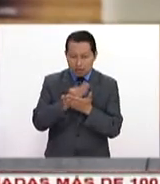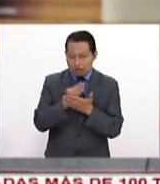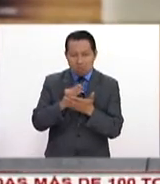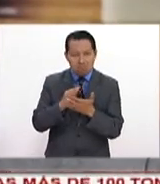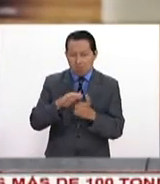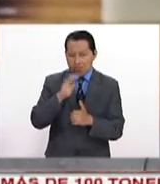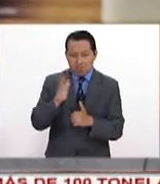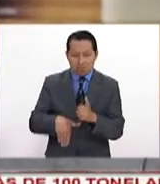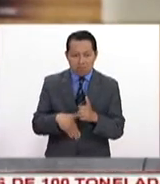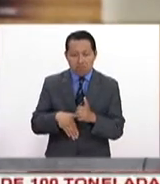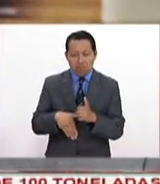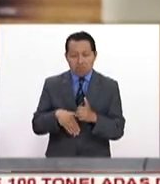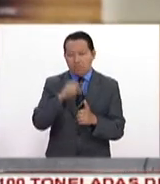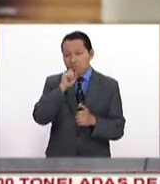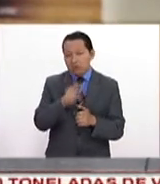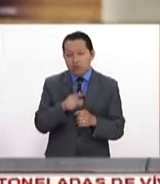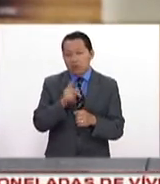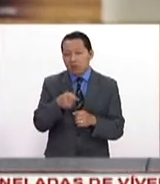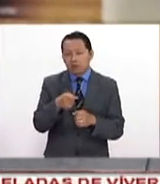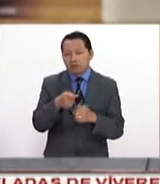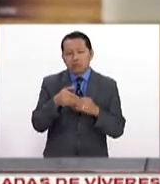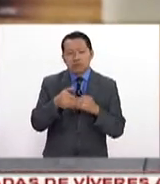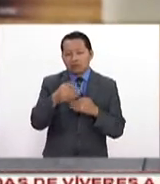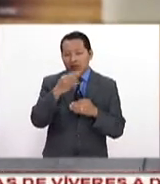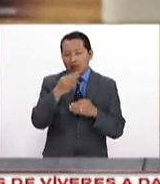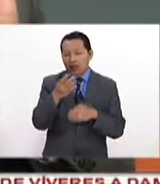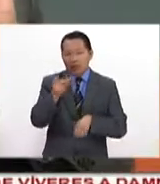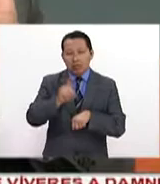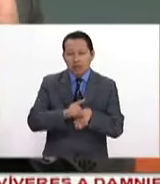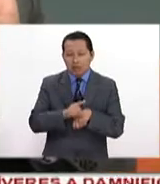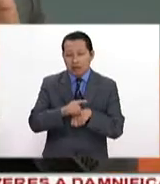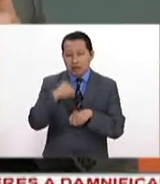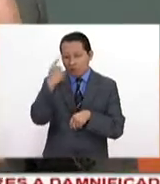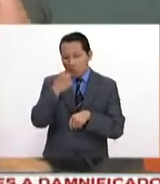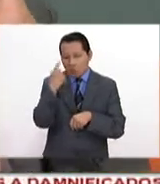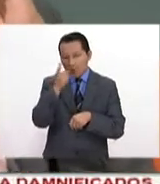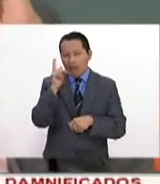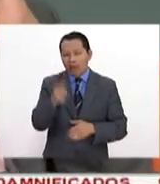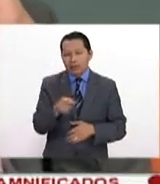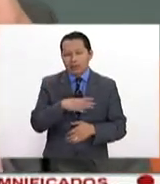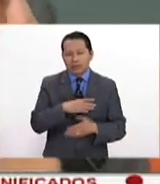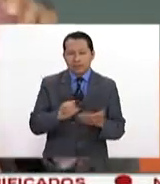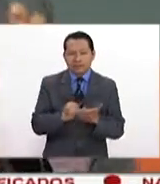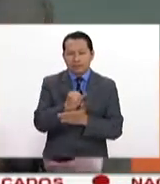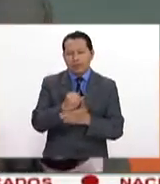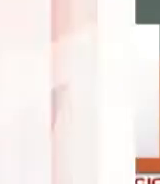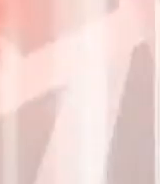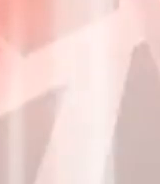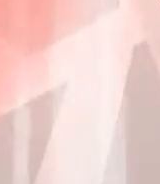concluyendo y que será en cuestión de días, de horas, cuando tome su decisión.